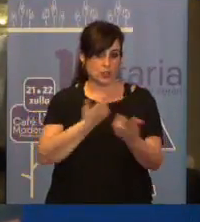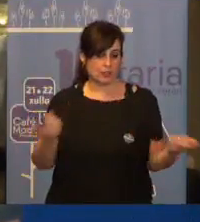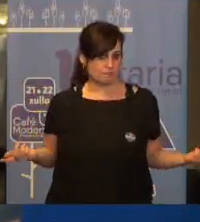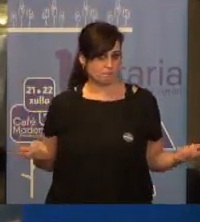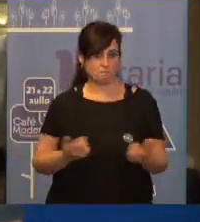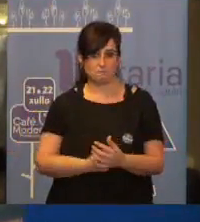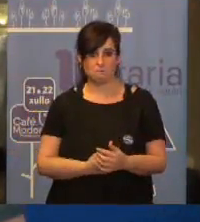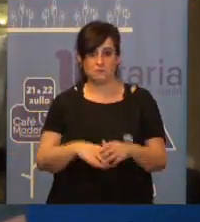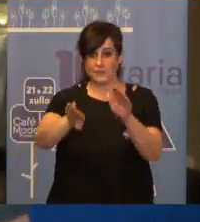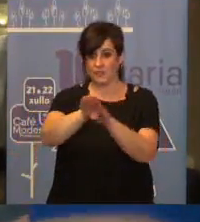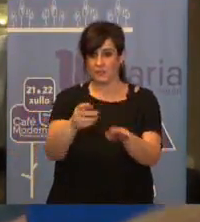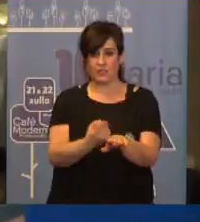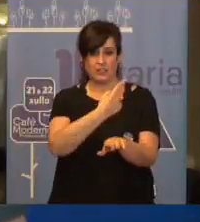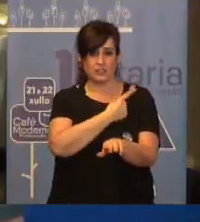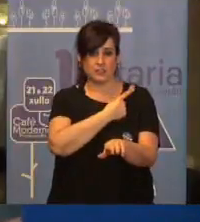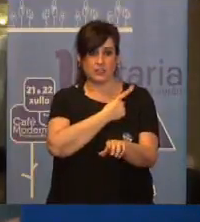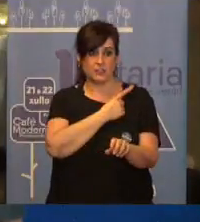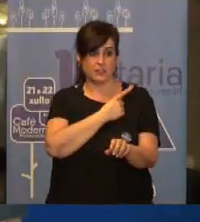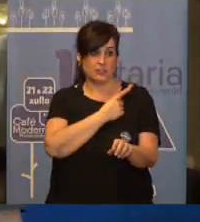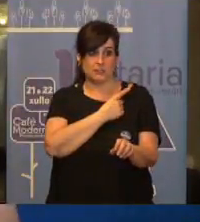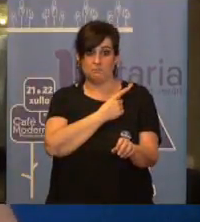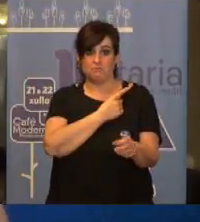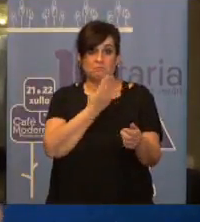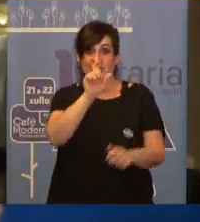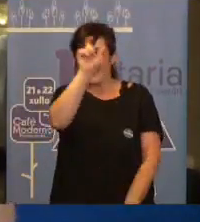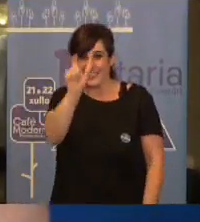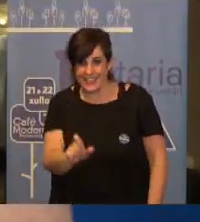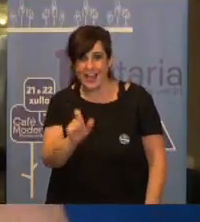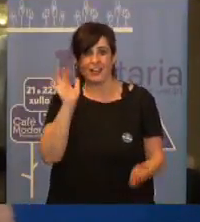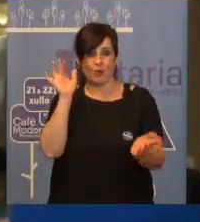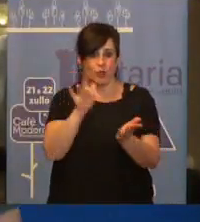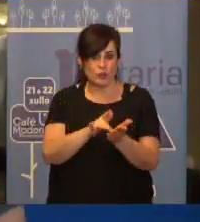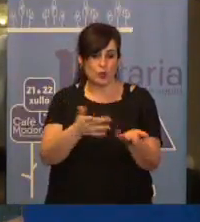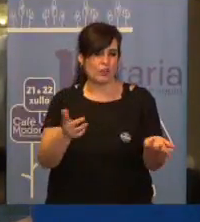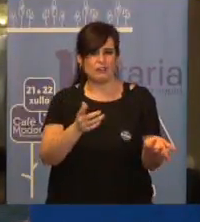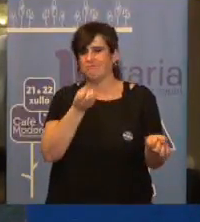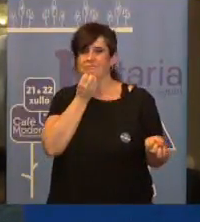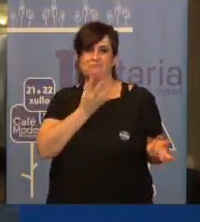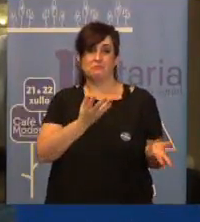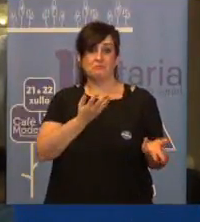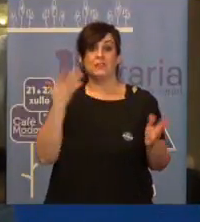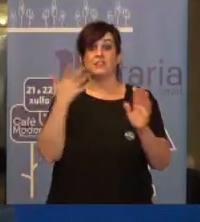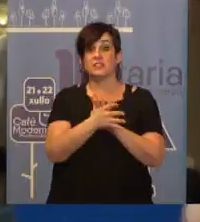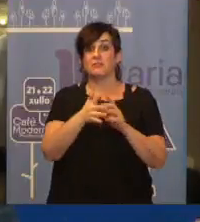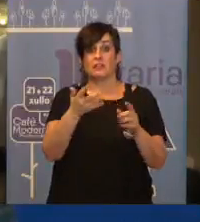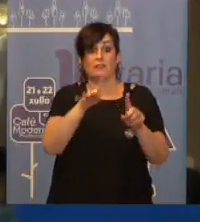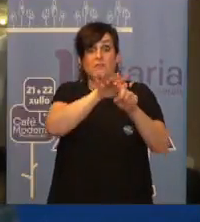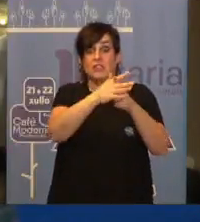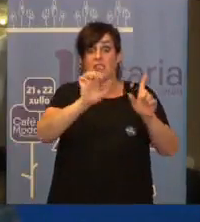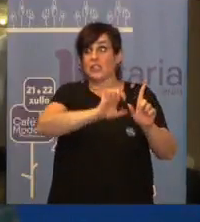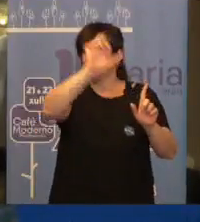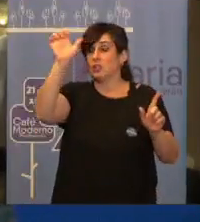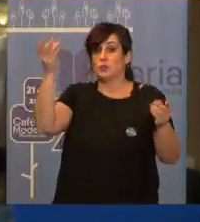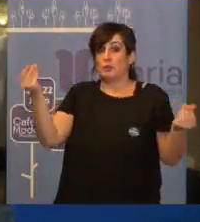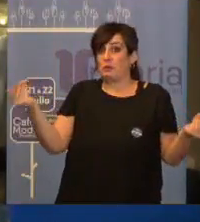a extrema dereita o Salvini en Italia, ten peso en Holanda. Bueno, quer dizer, o panorama